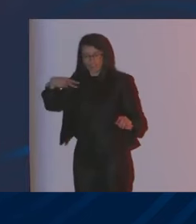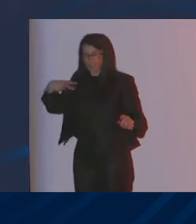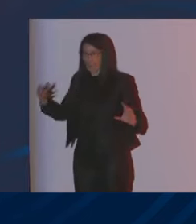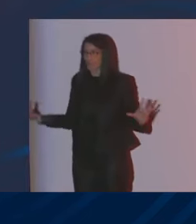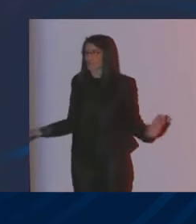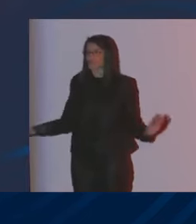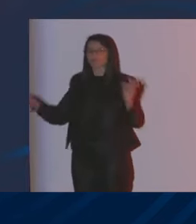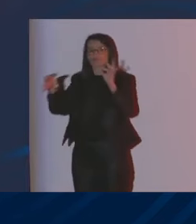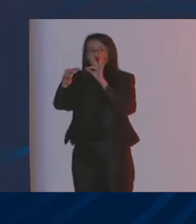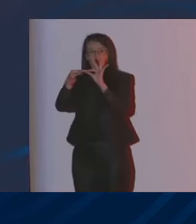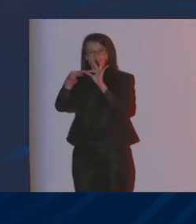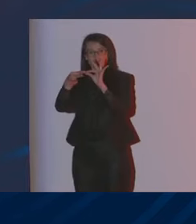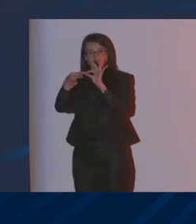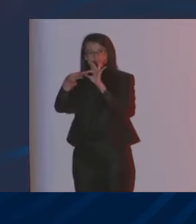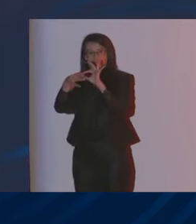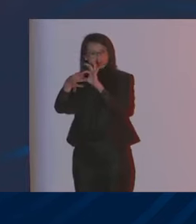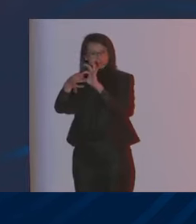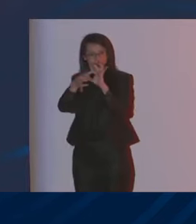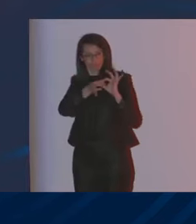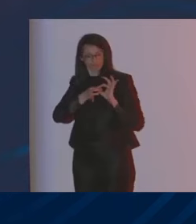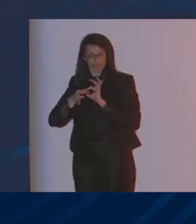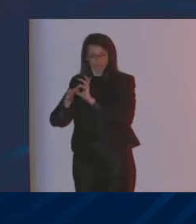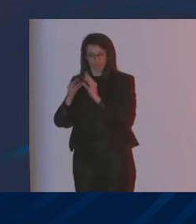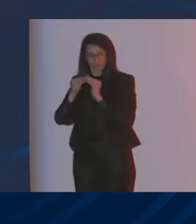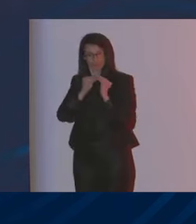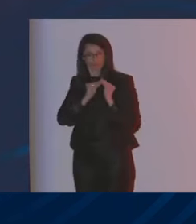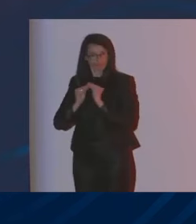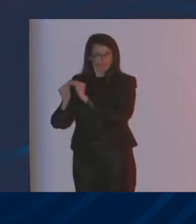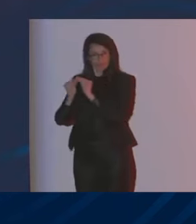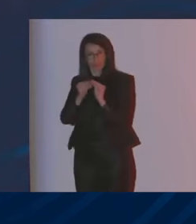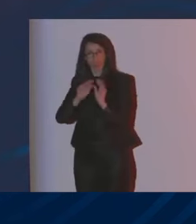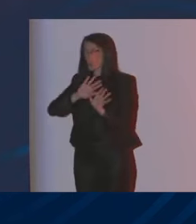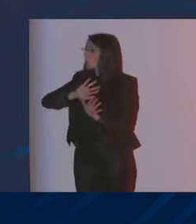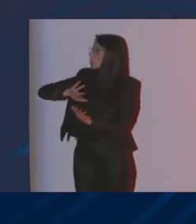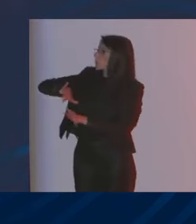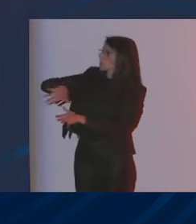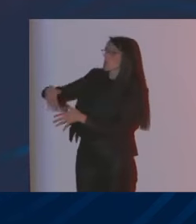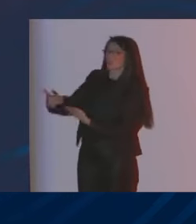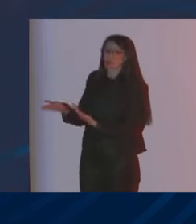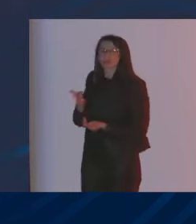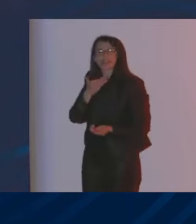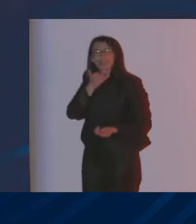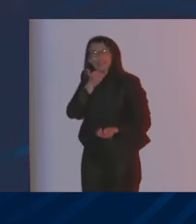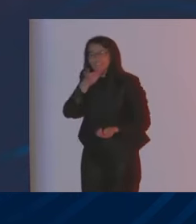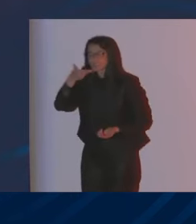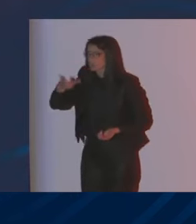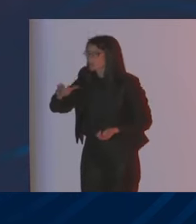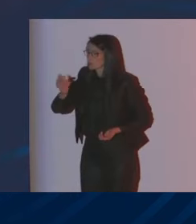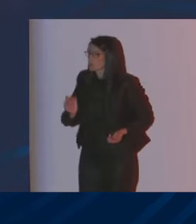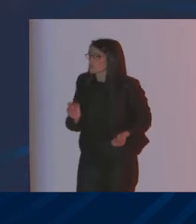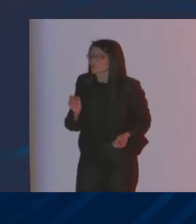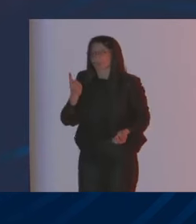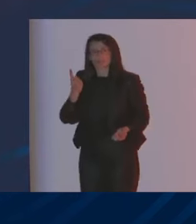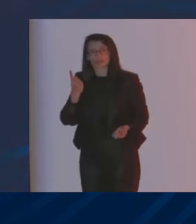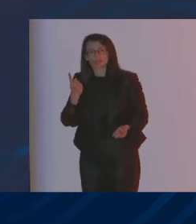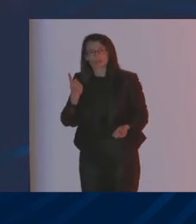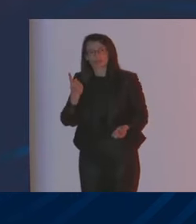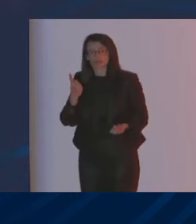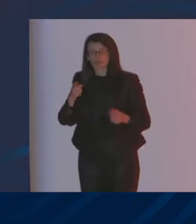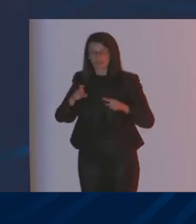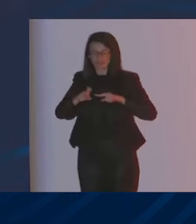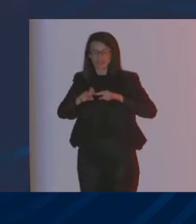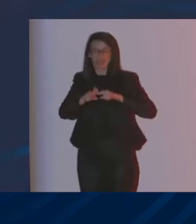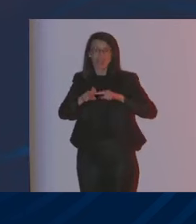cohesiona. Y por último, y casi la más importante,